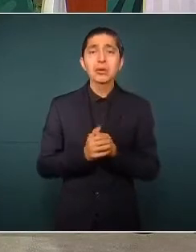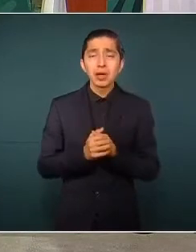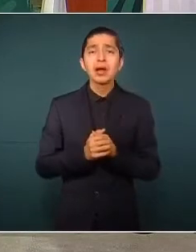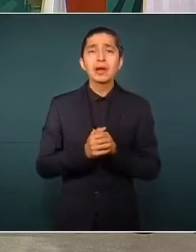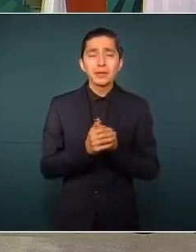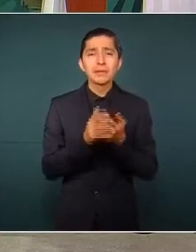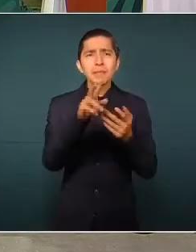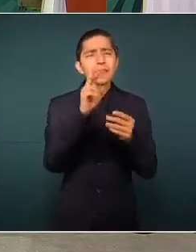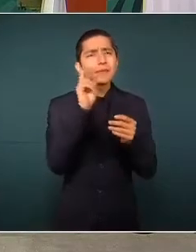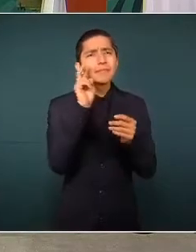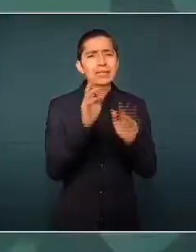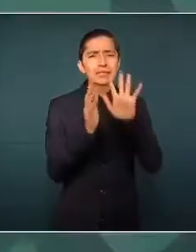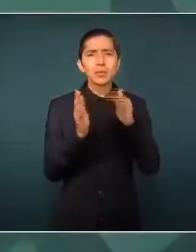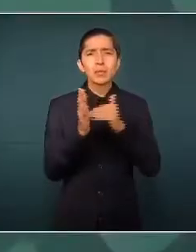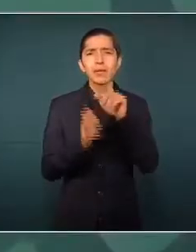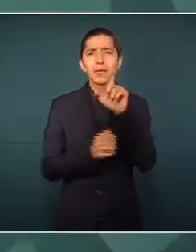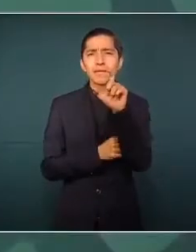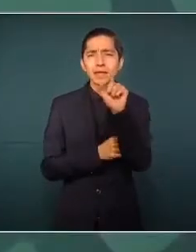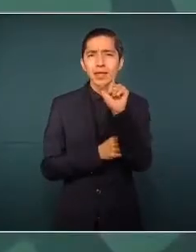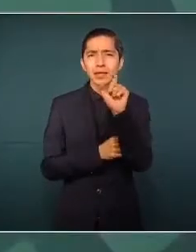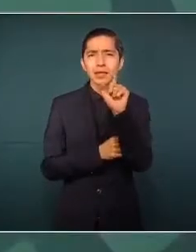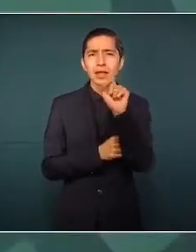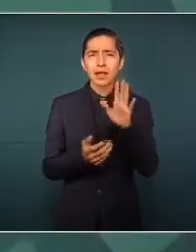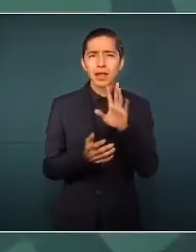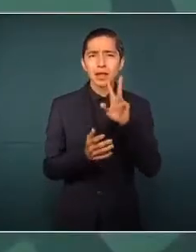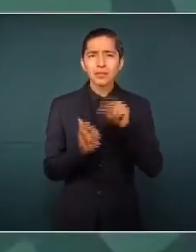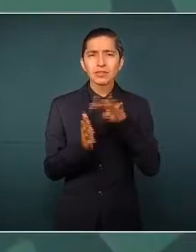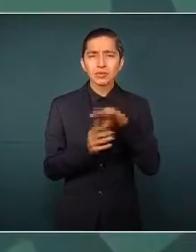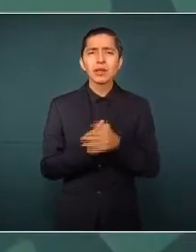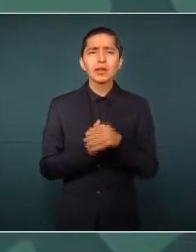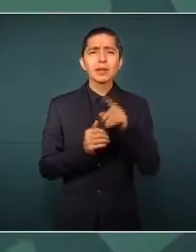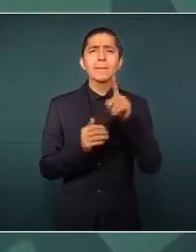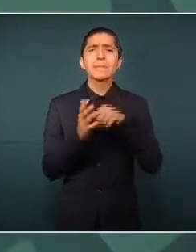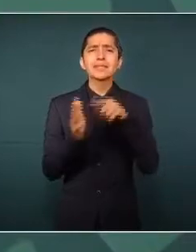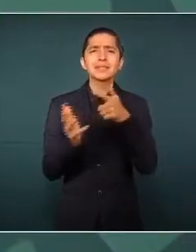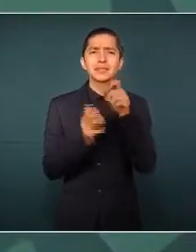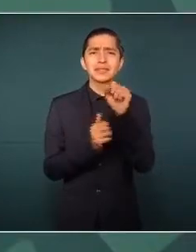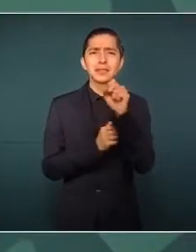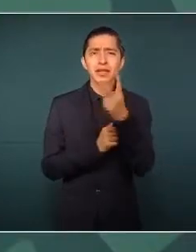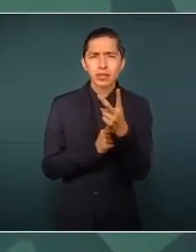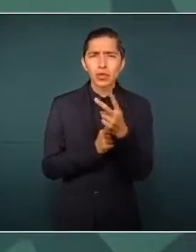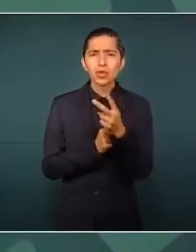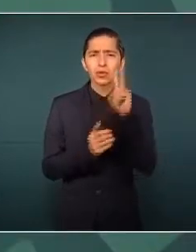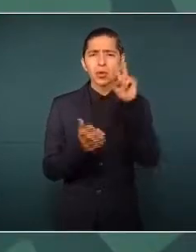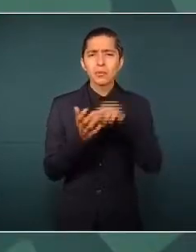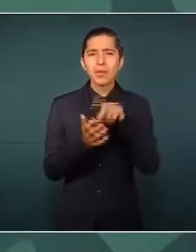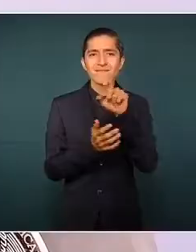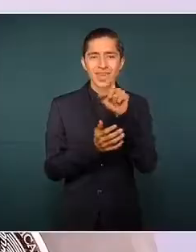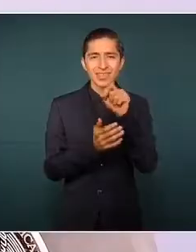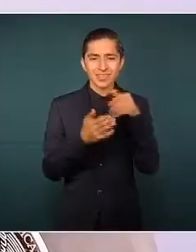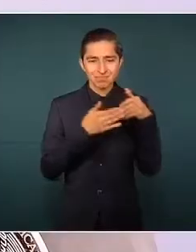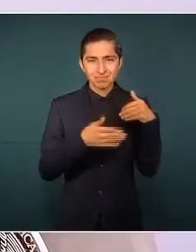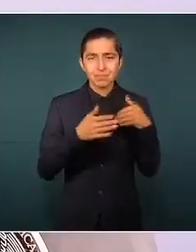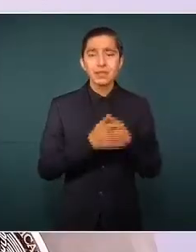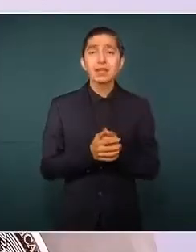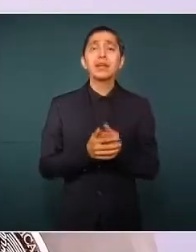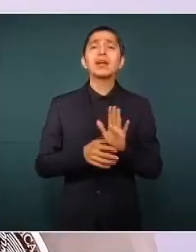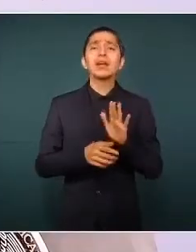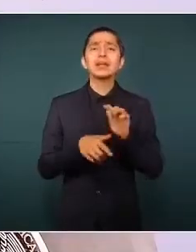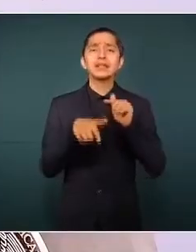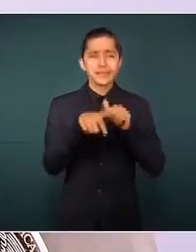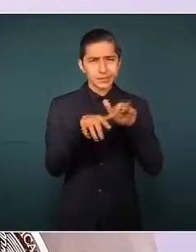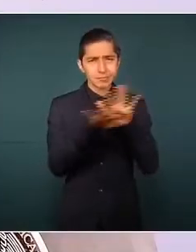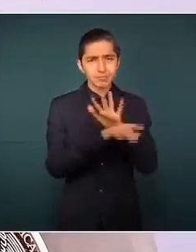Los acumulados 5,020 en el 19, 1,762 en el 2020. La que sigue, por